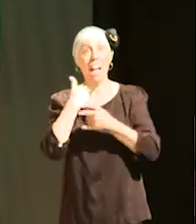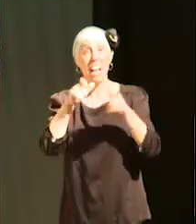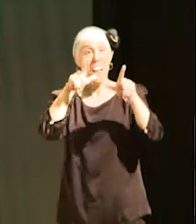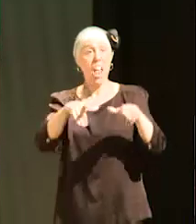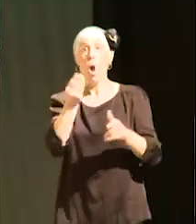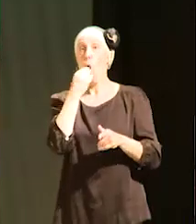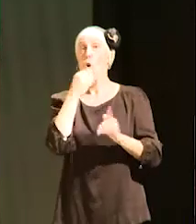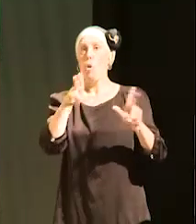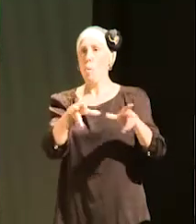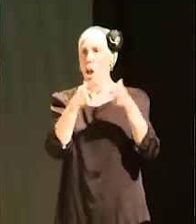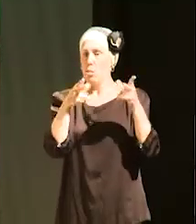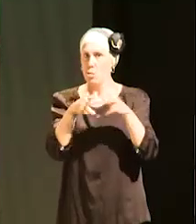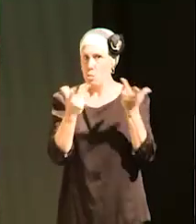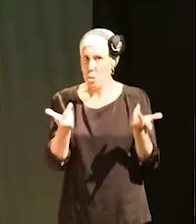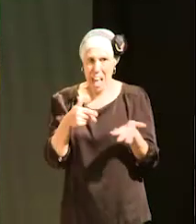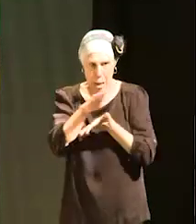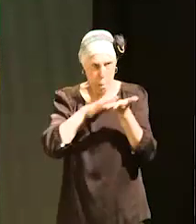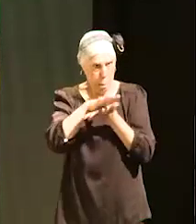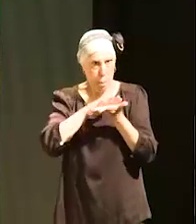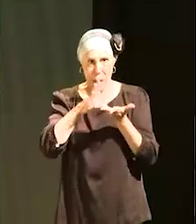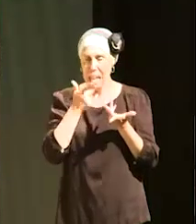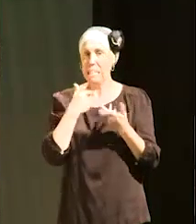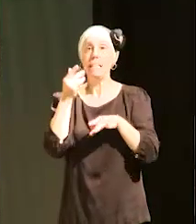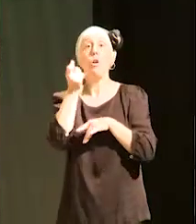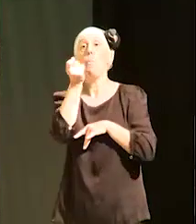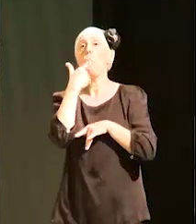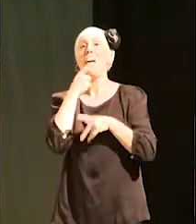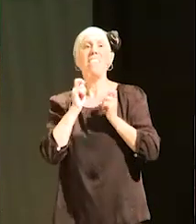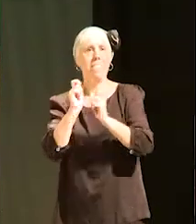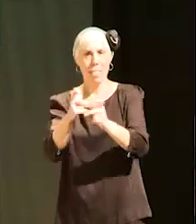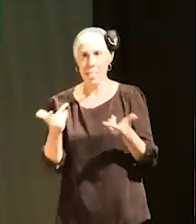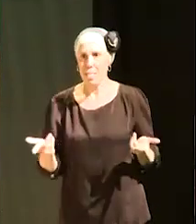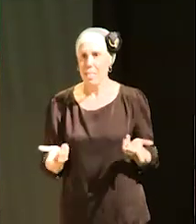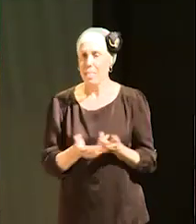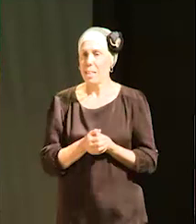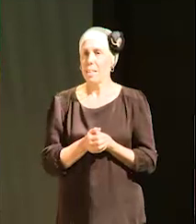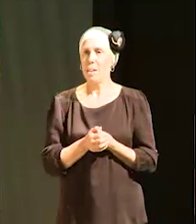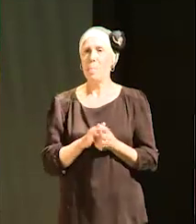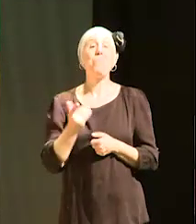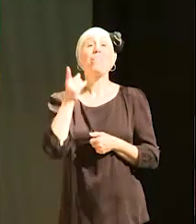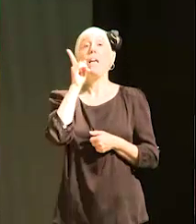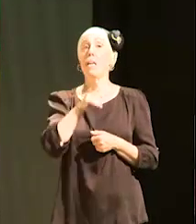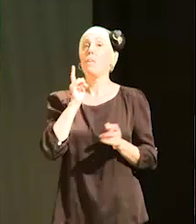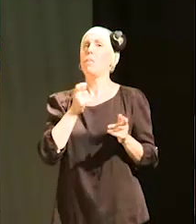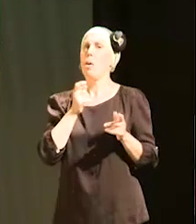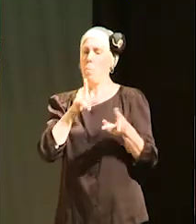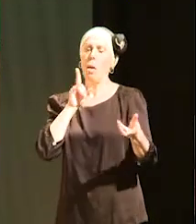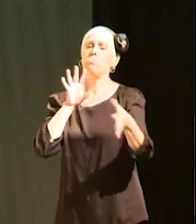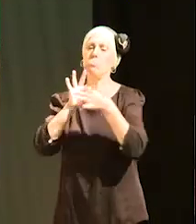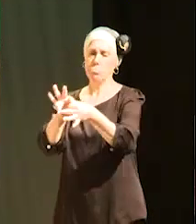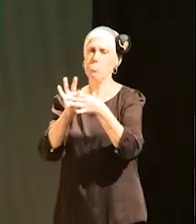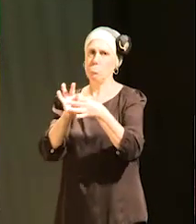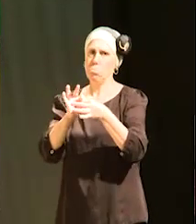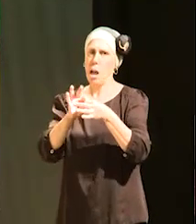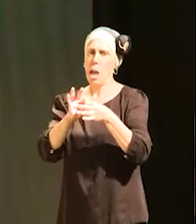social dar medicinas y luego sobre todo la educación y